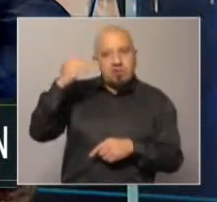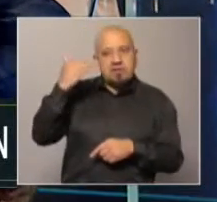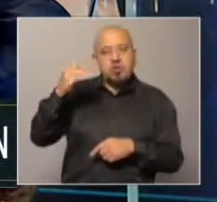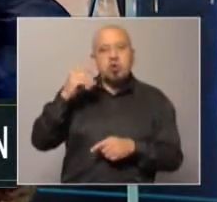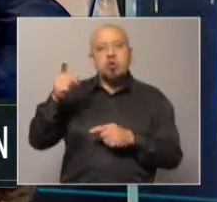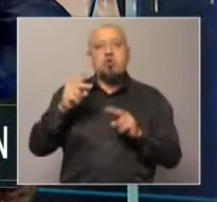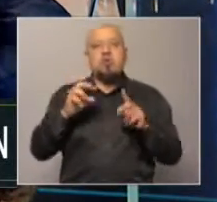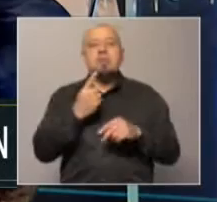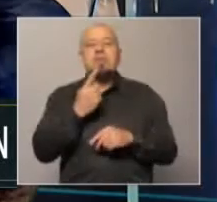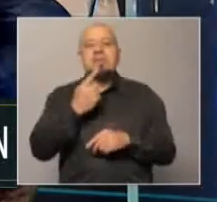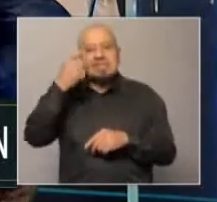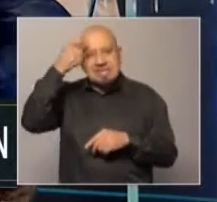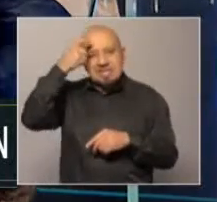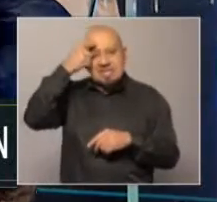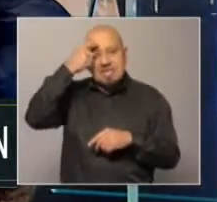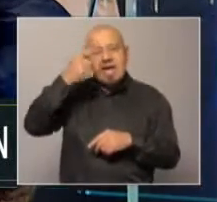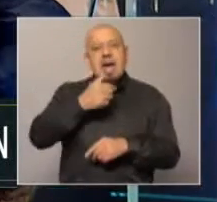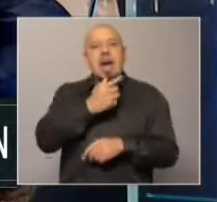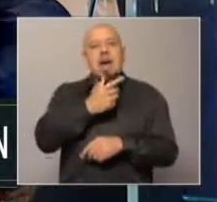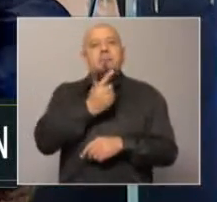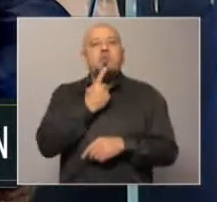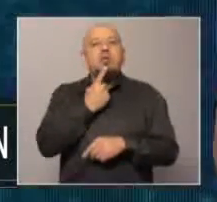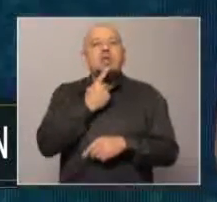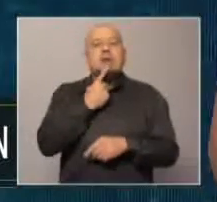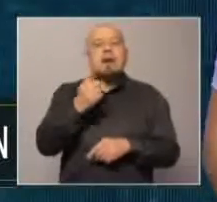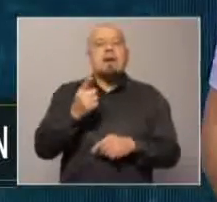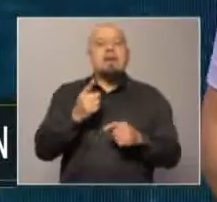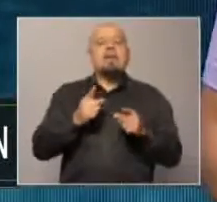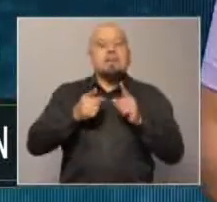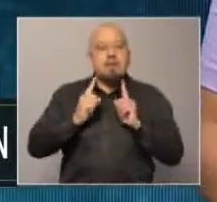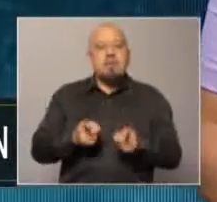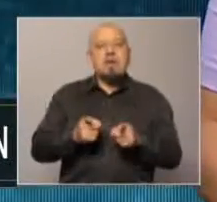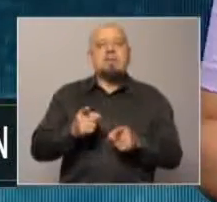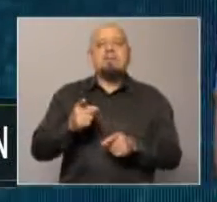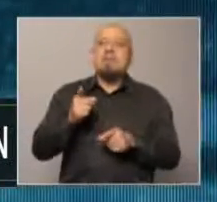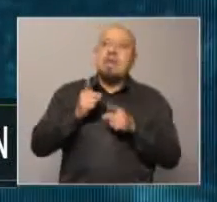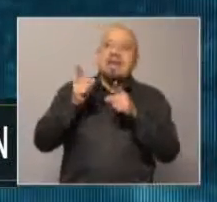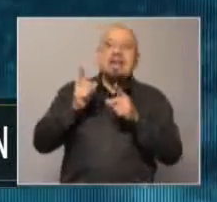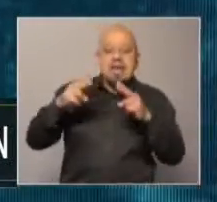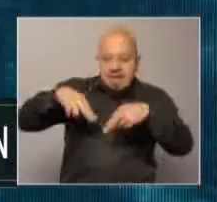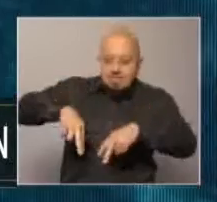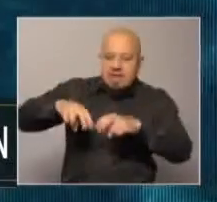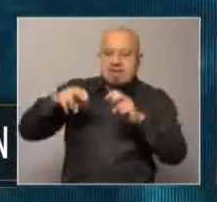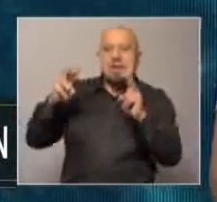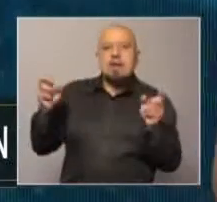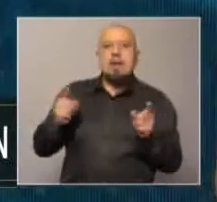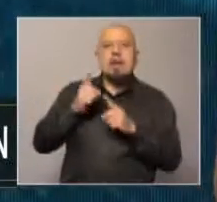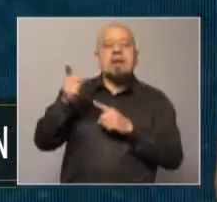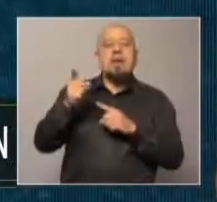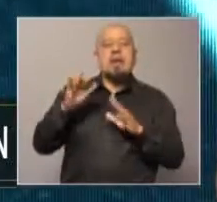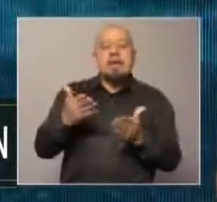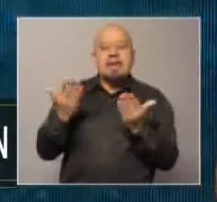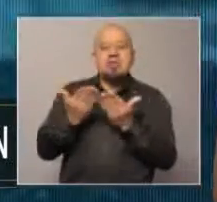Escuela de Ciencias Políticas de la Universidad Diego Portales. Claudio es también un investigador asociado al Centro de